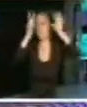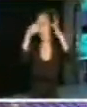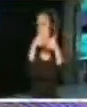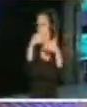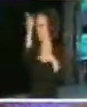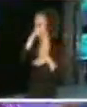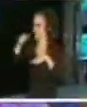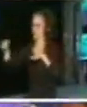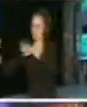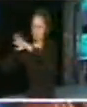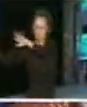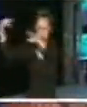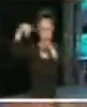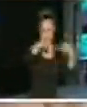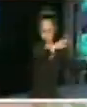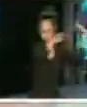que